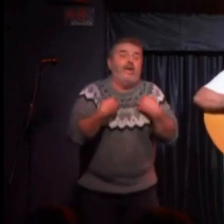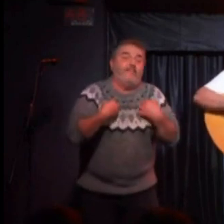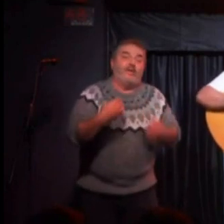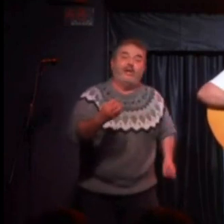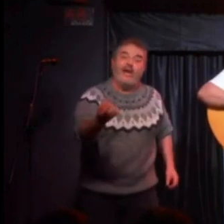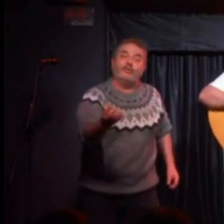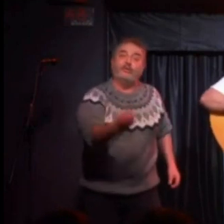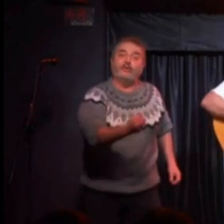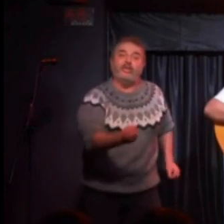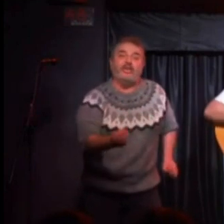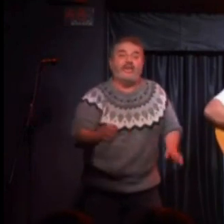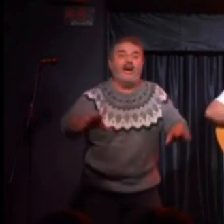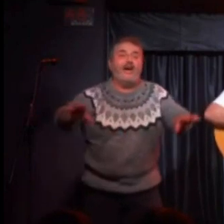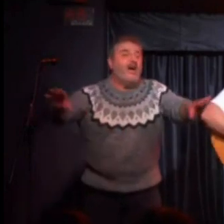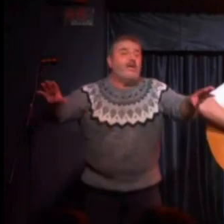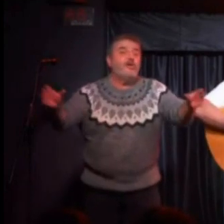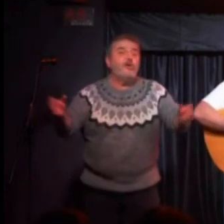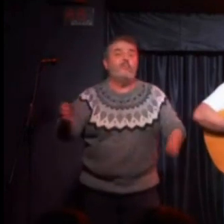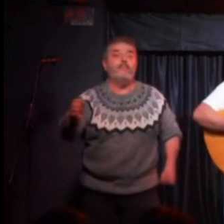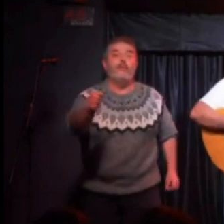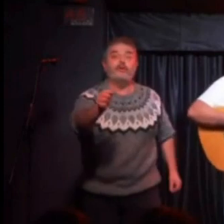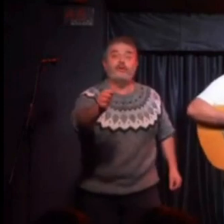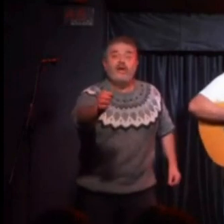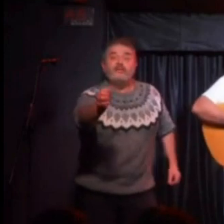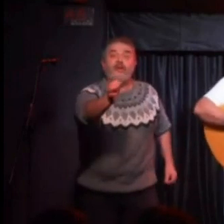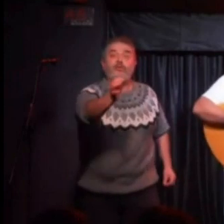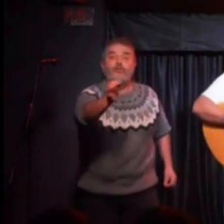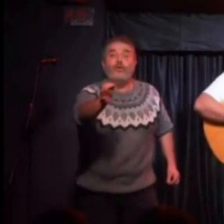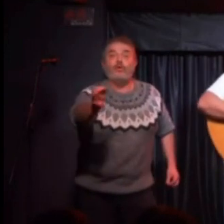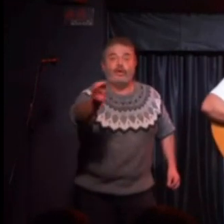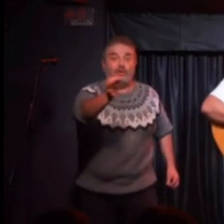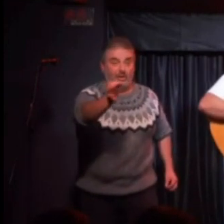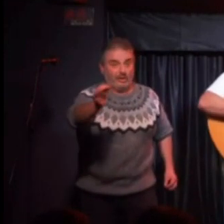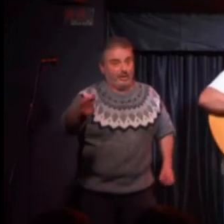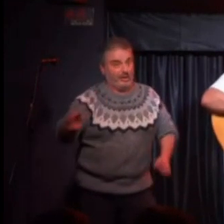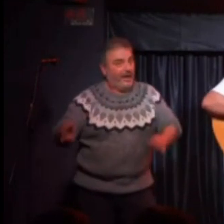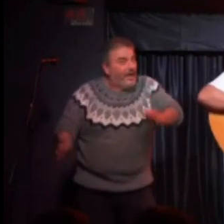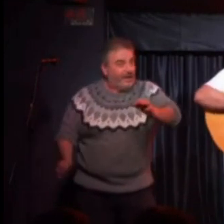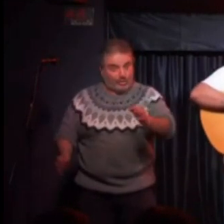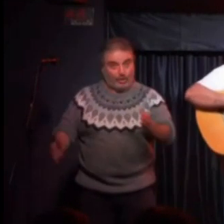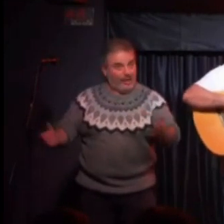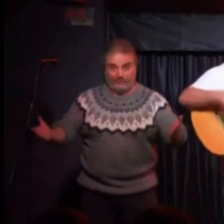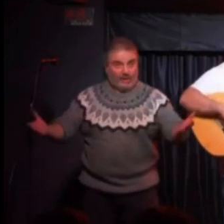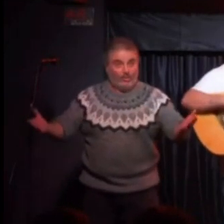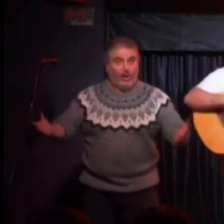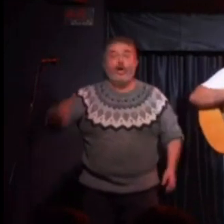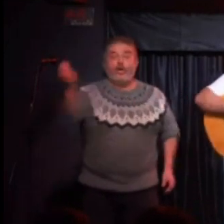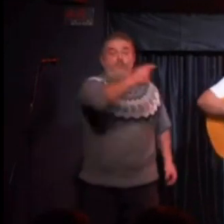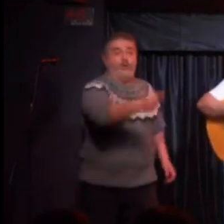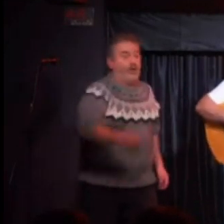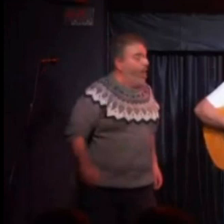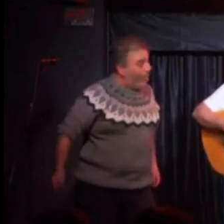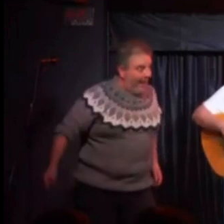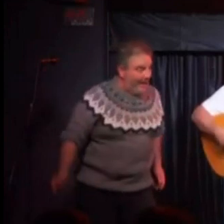chirigota es mi resucita. Y no me importa si alguno critica que soy antiguo